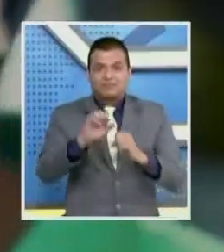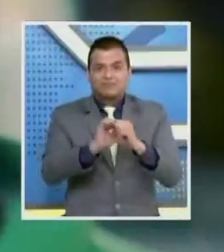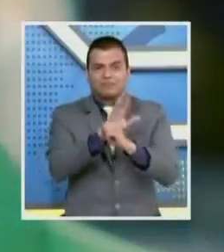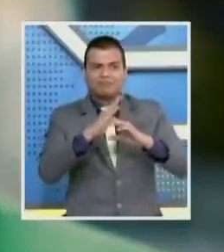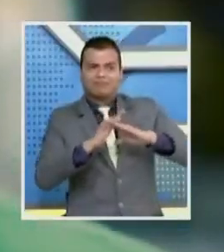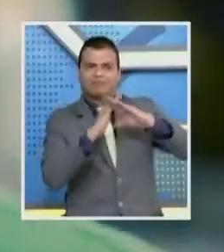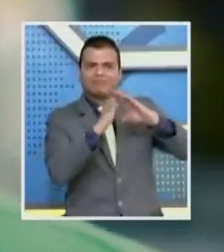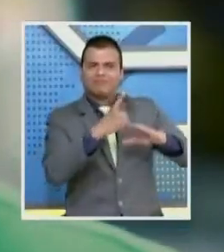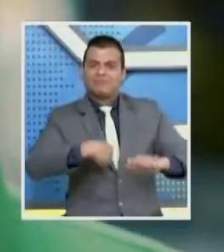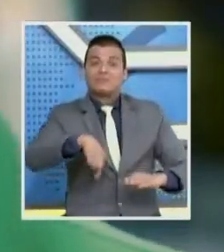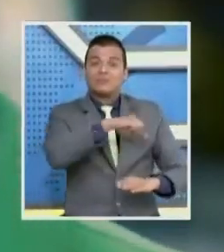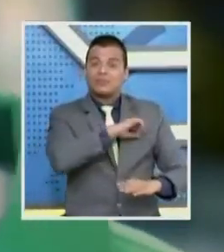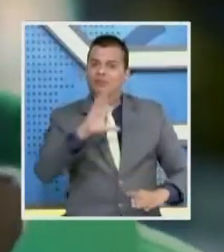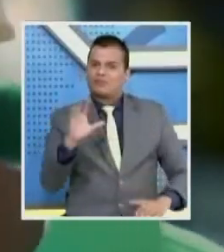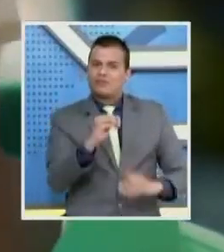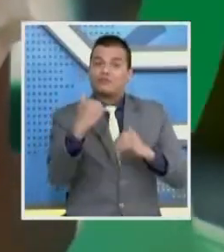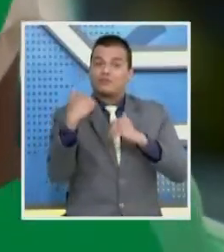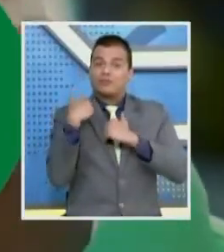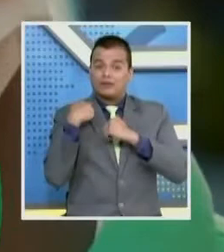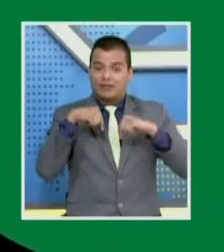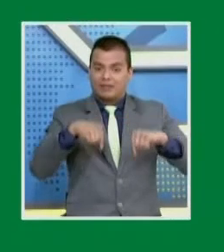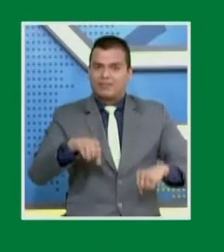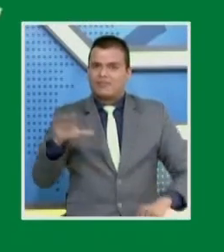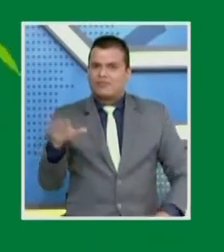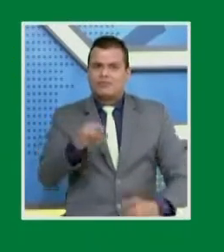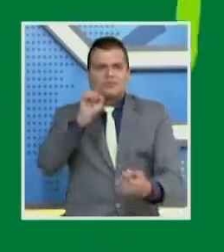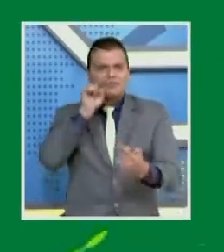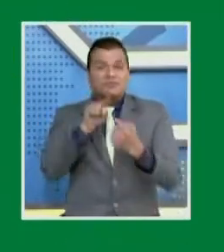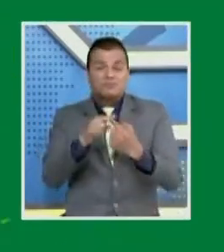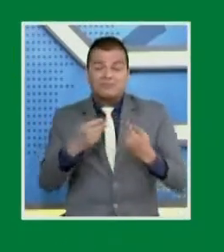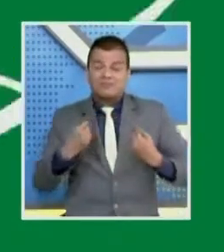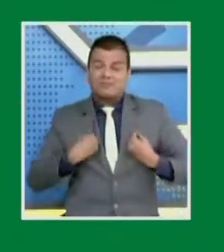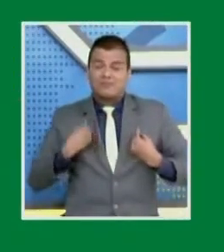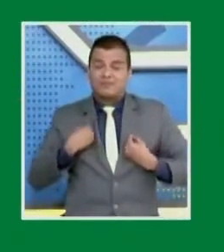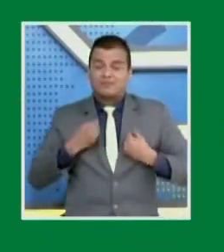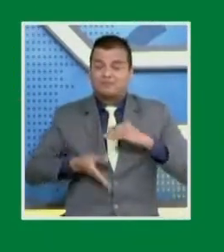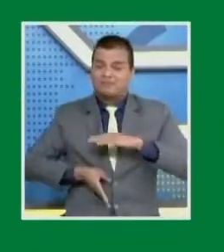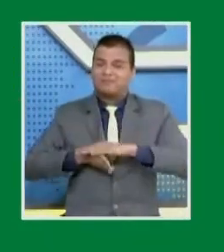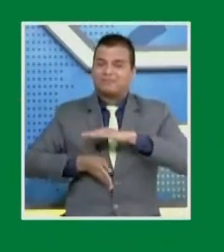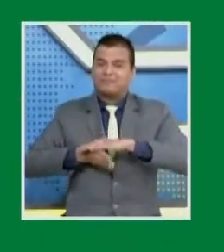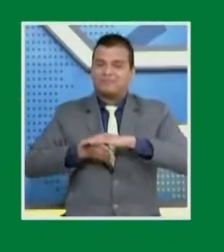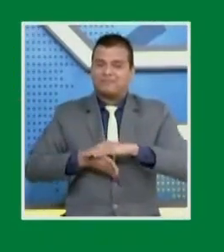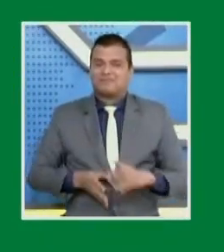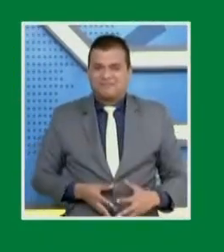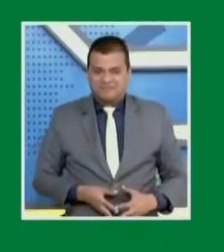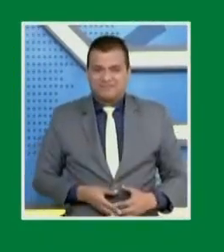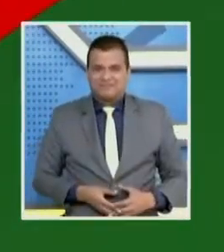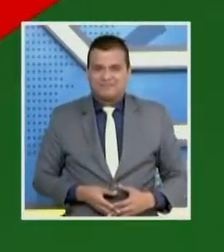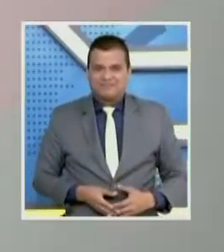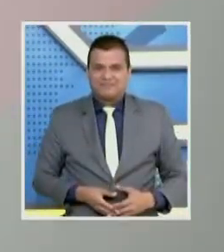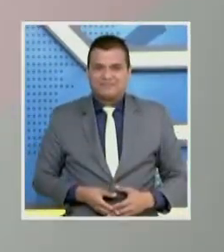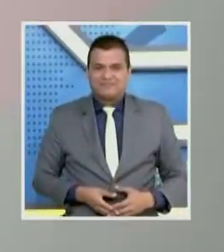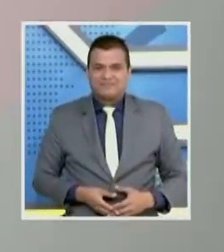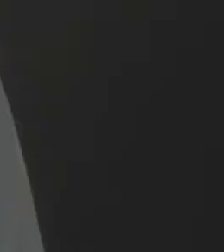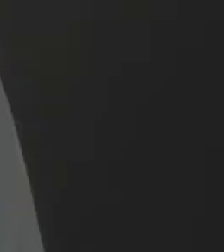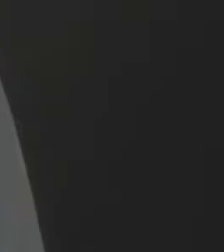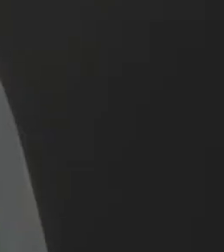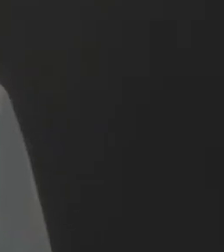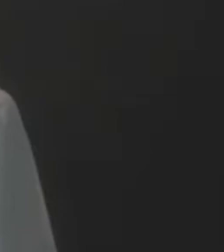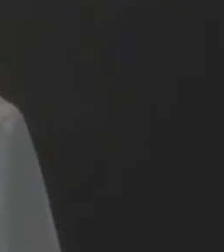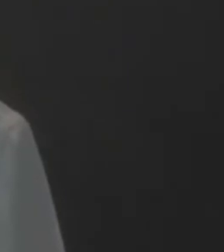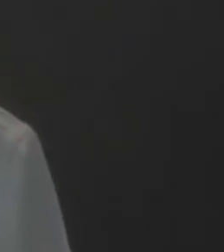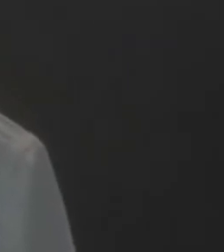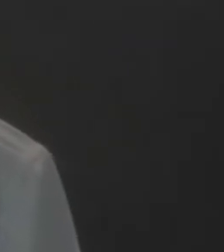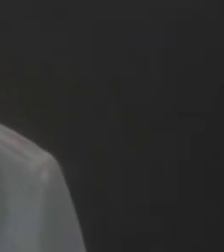Contra el coronavirus, guardianes somos todos. Cali, unida por la vida.